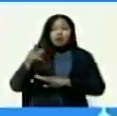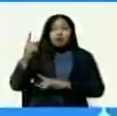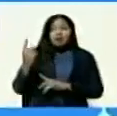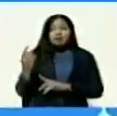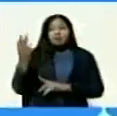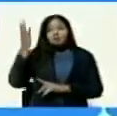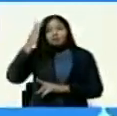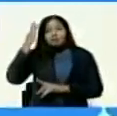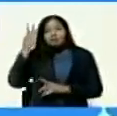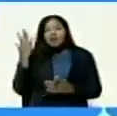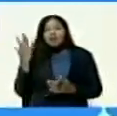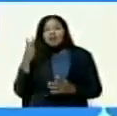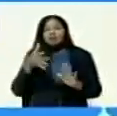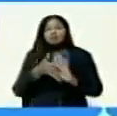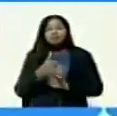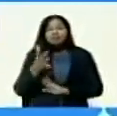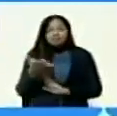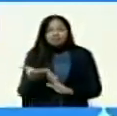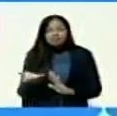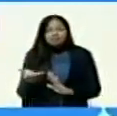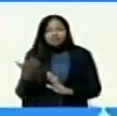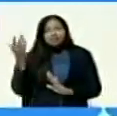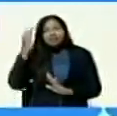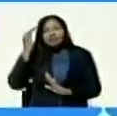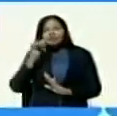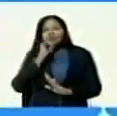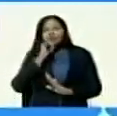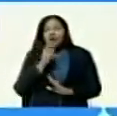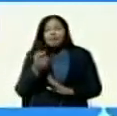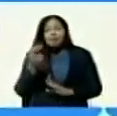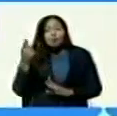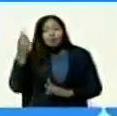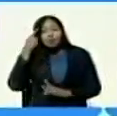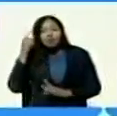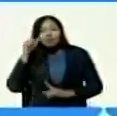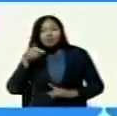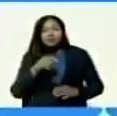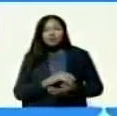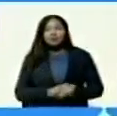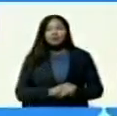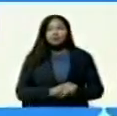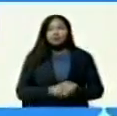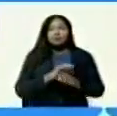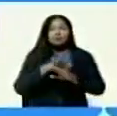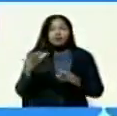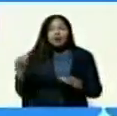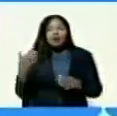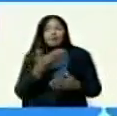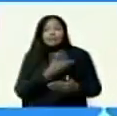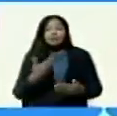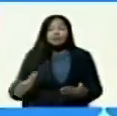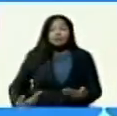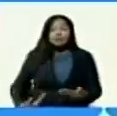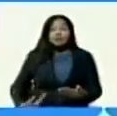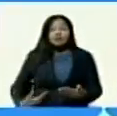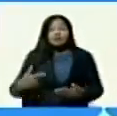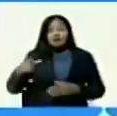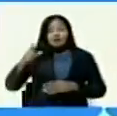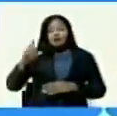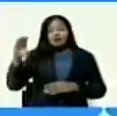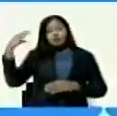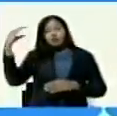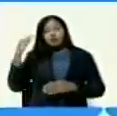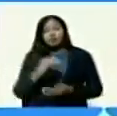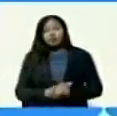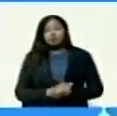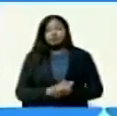tic-tac. Está a pocos días de dejar la presidencia en Colombia. Se va Iván